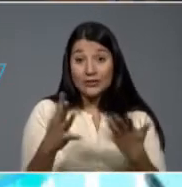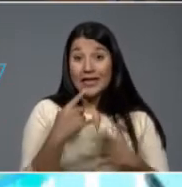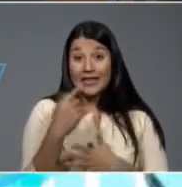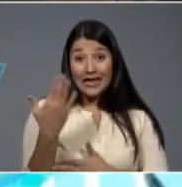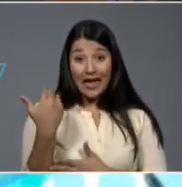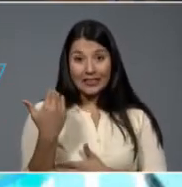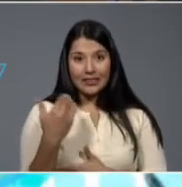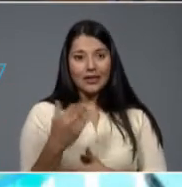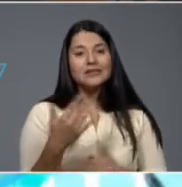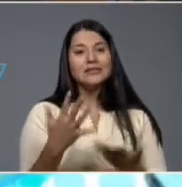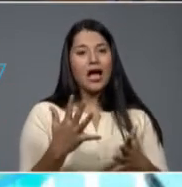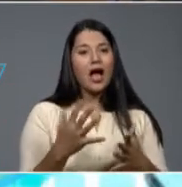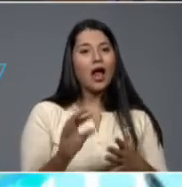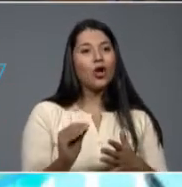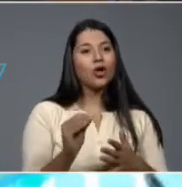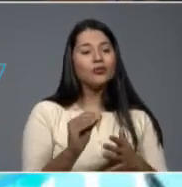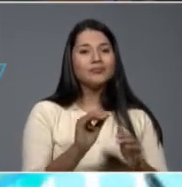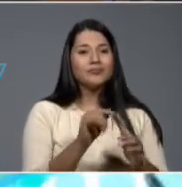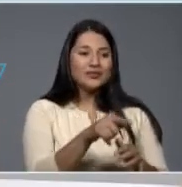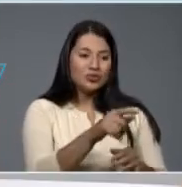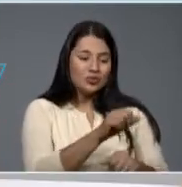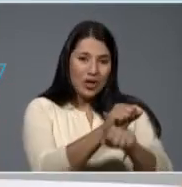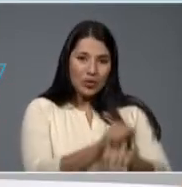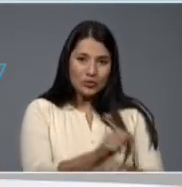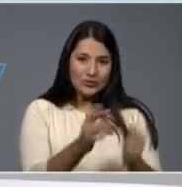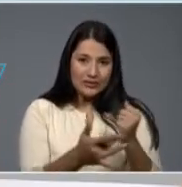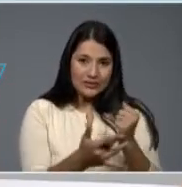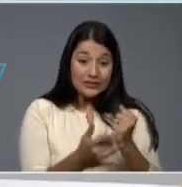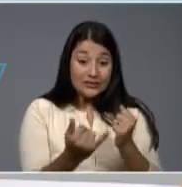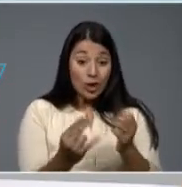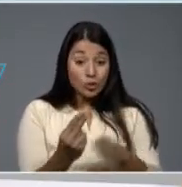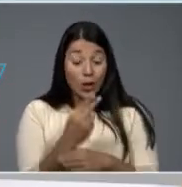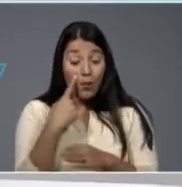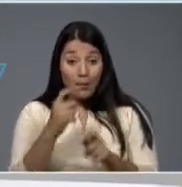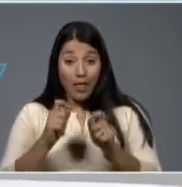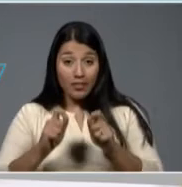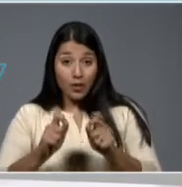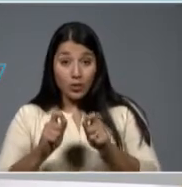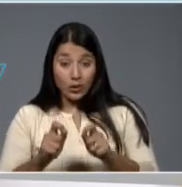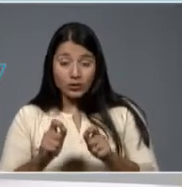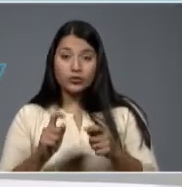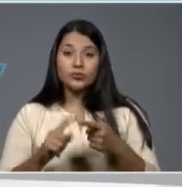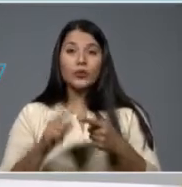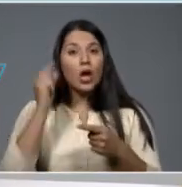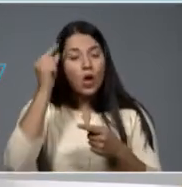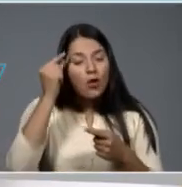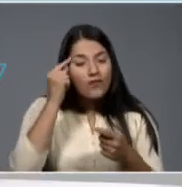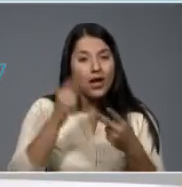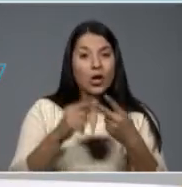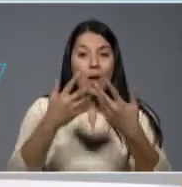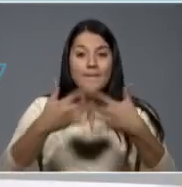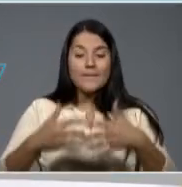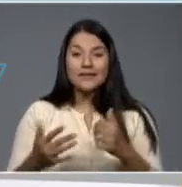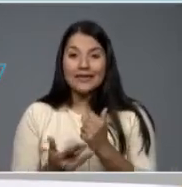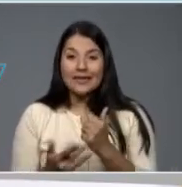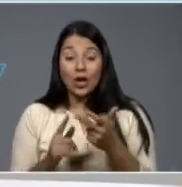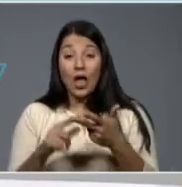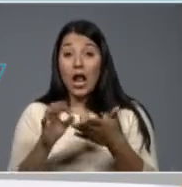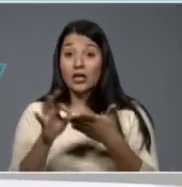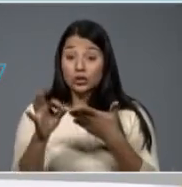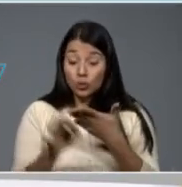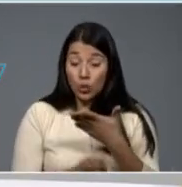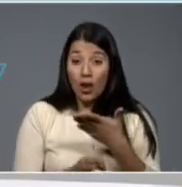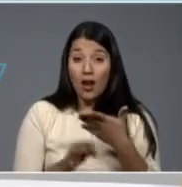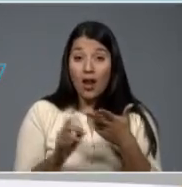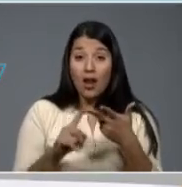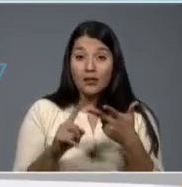chicos se han ido a vivir. Obviamente, si lo utilizamos para un entorno educativo, tanto el Estado como las empresas tecnológicas y la escuela, como